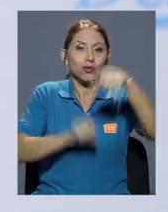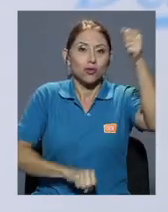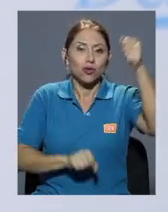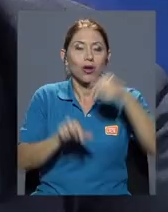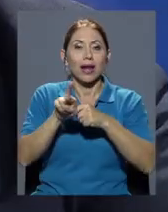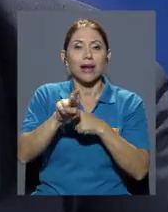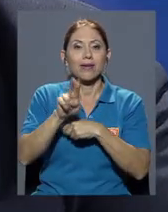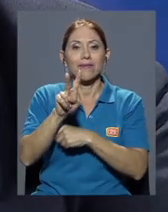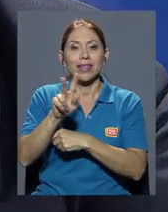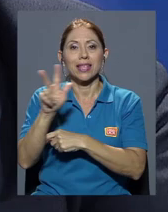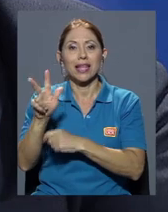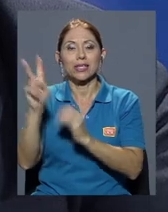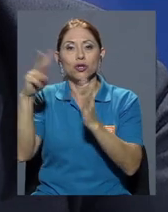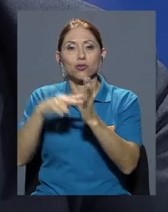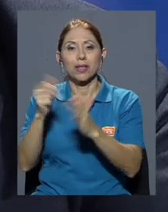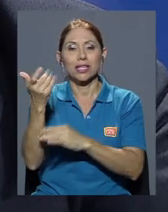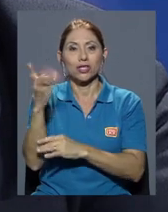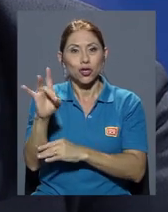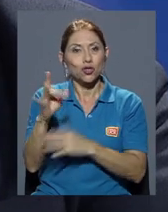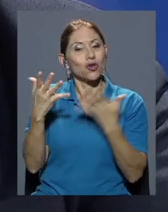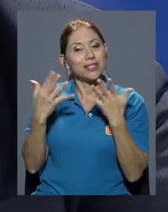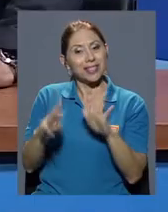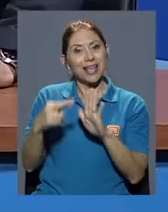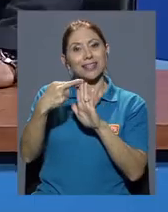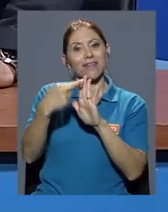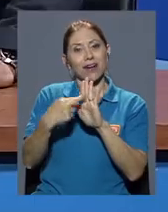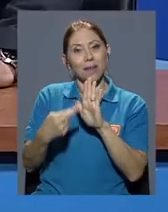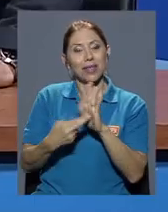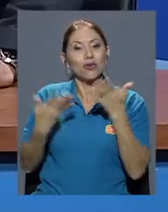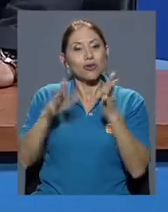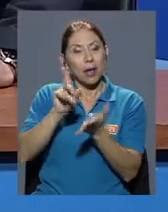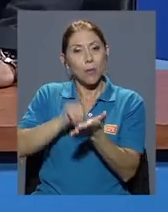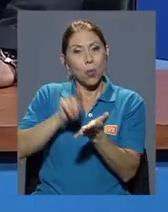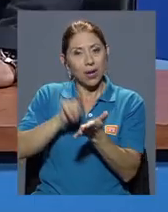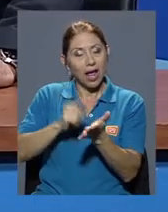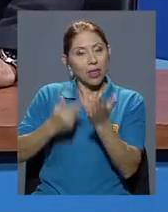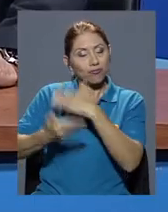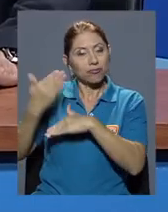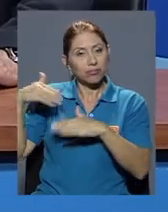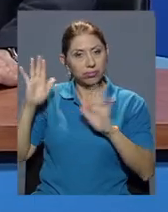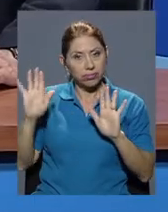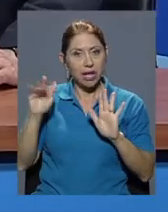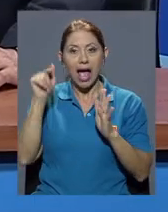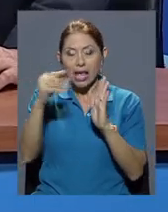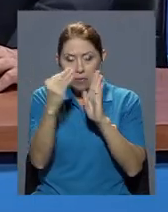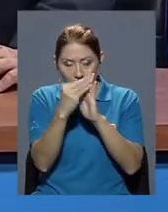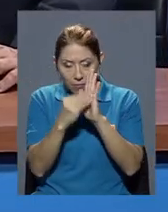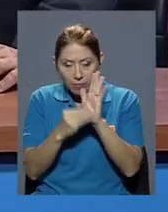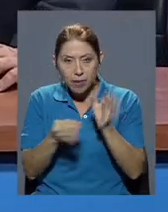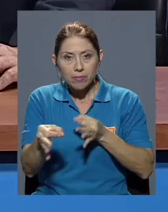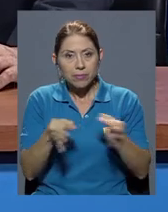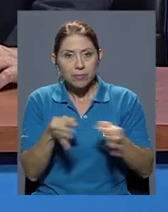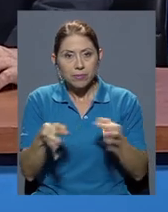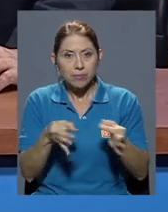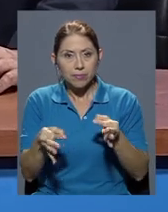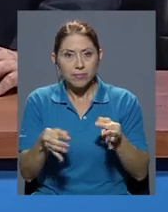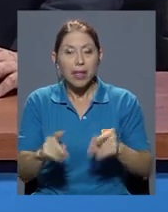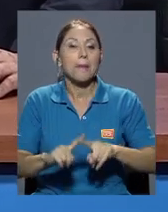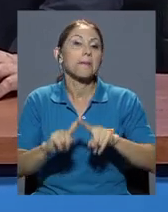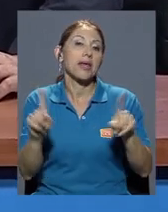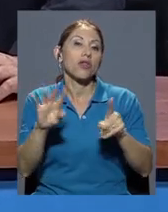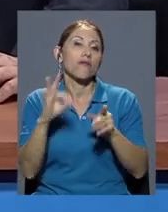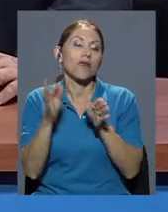2018 ya es el reglamento propiamente yo está publicado también desde hace rato donde viene específicamente pero si de manera